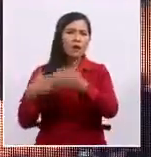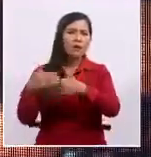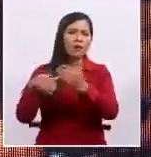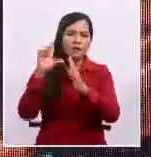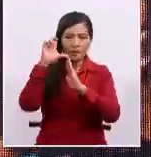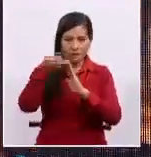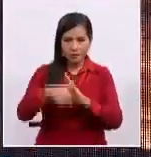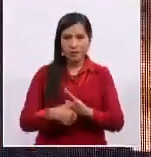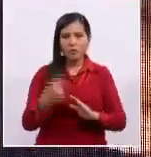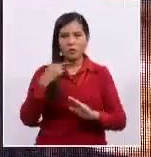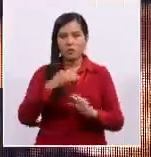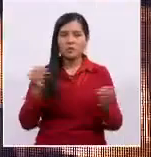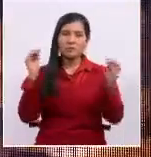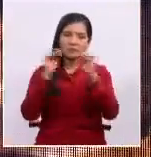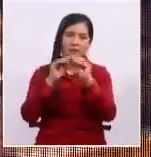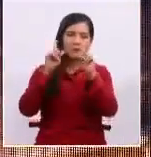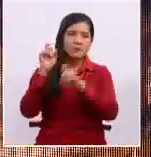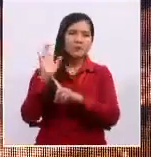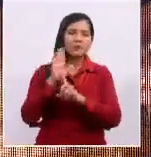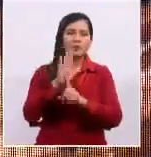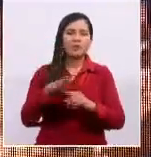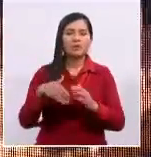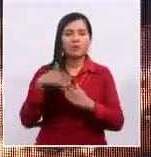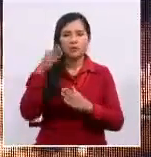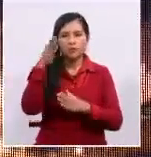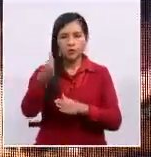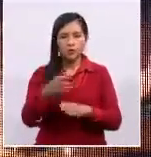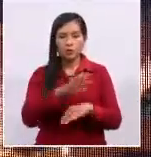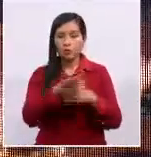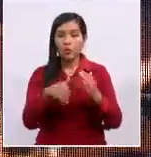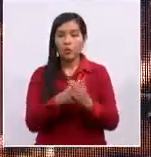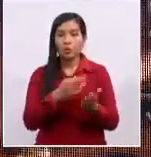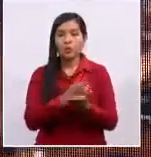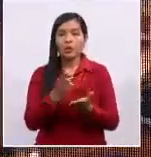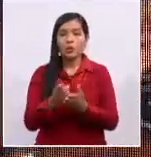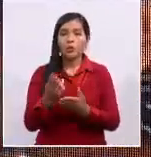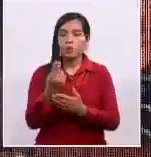central, la industrialización de nuestros recursos naturales, que es un